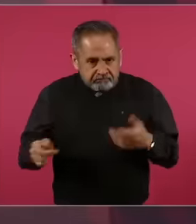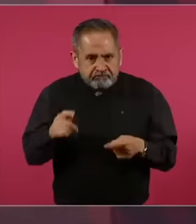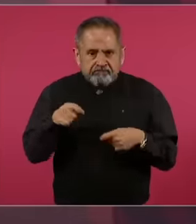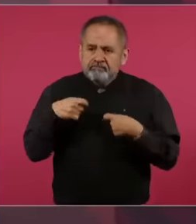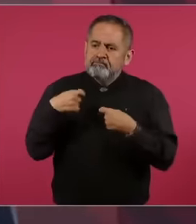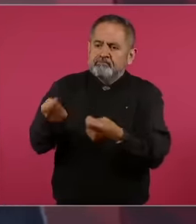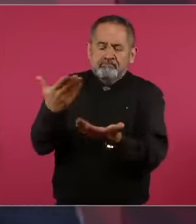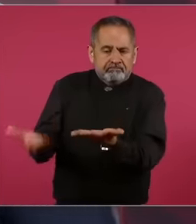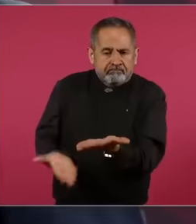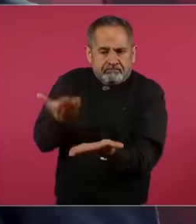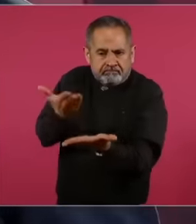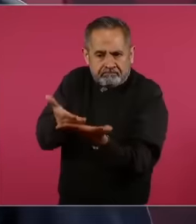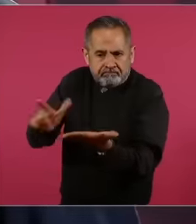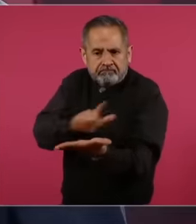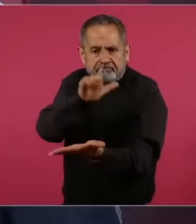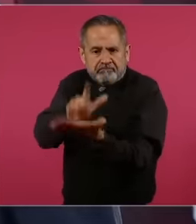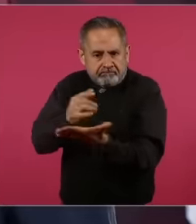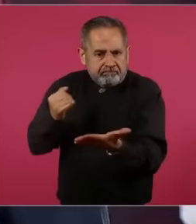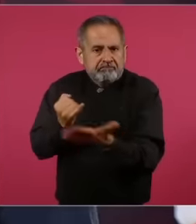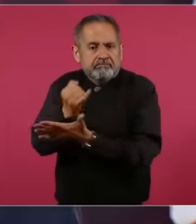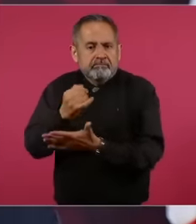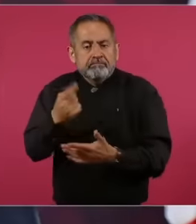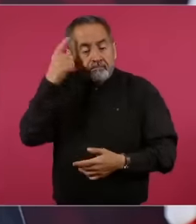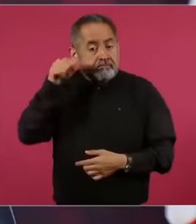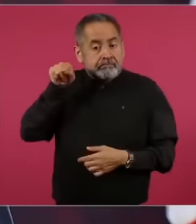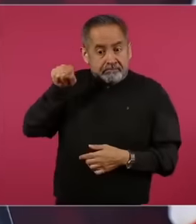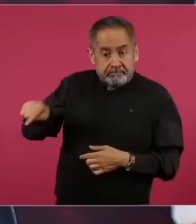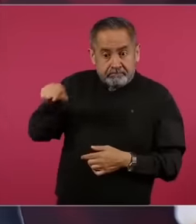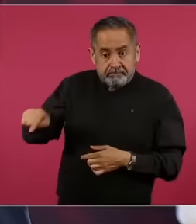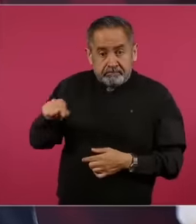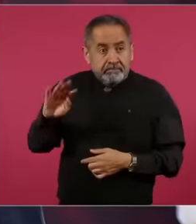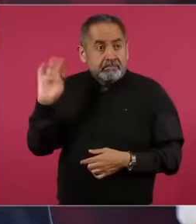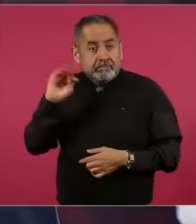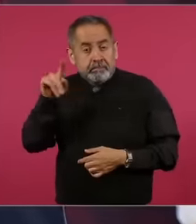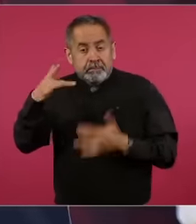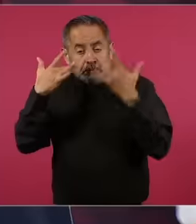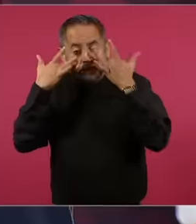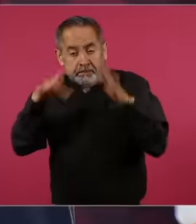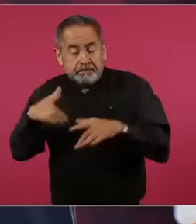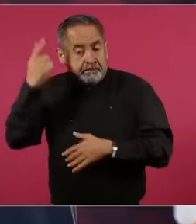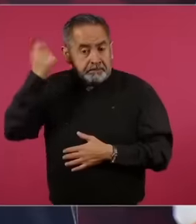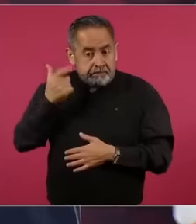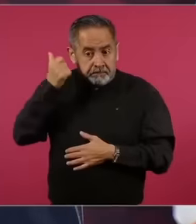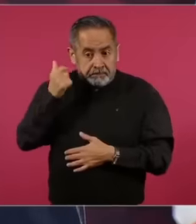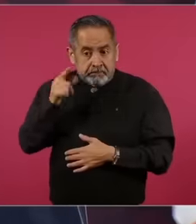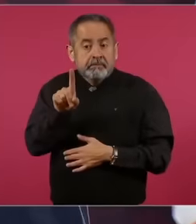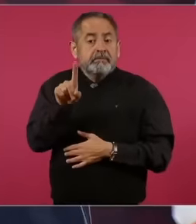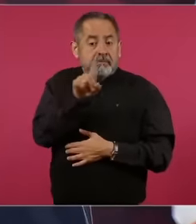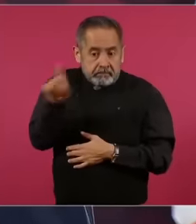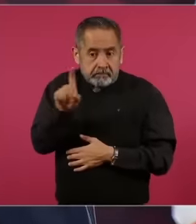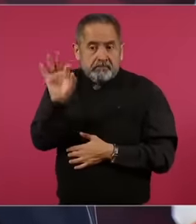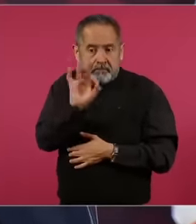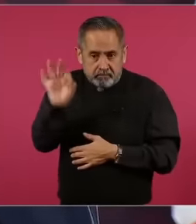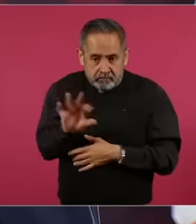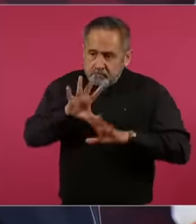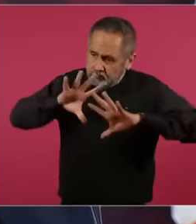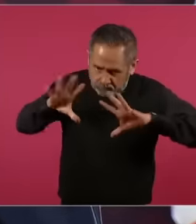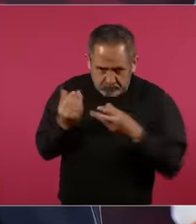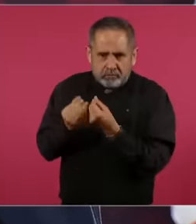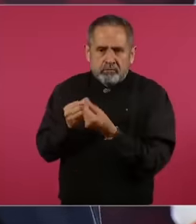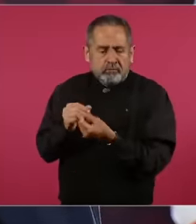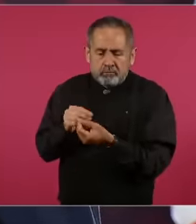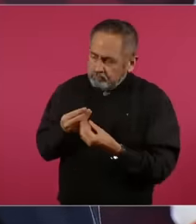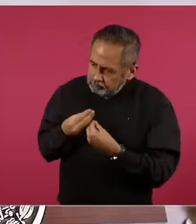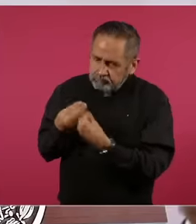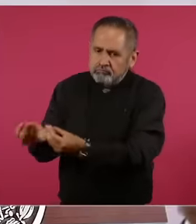enviamos una iniciativa para que el trabajador se pueda jubilar con el 100% de su salario.